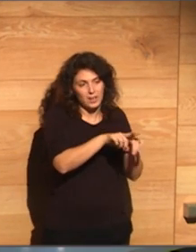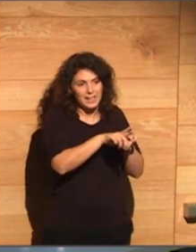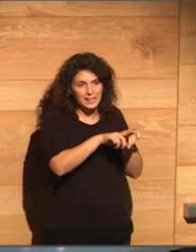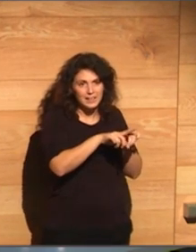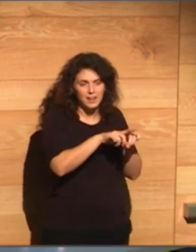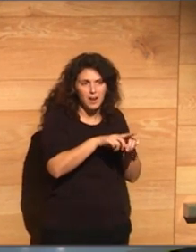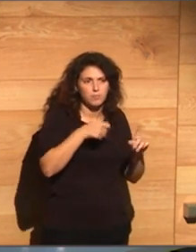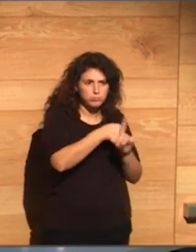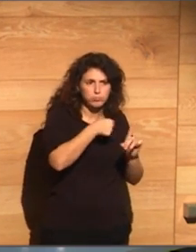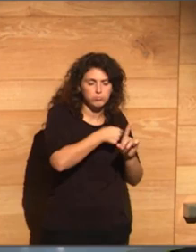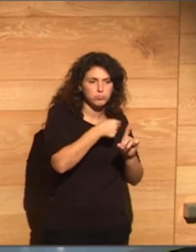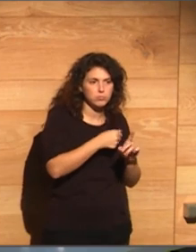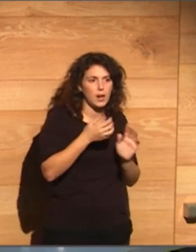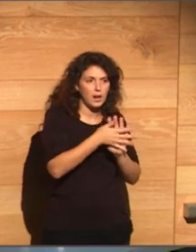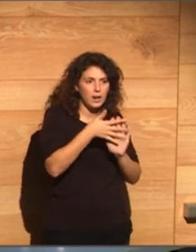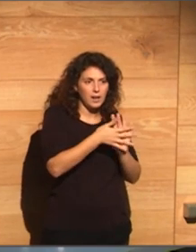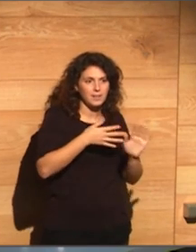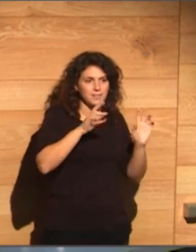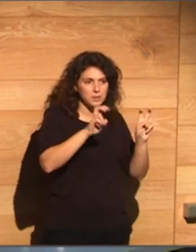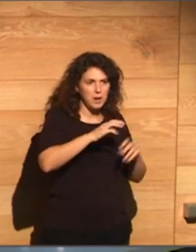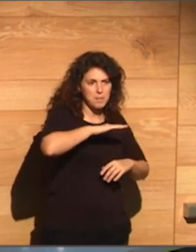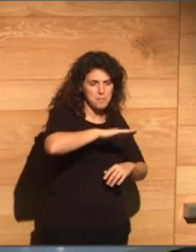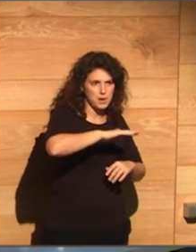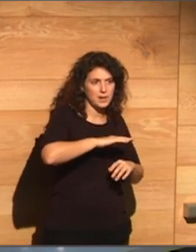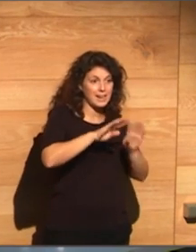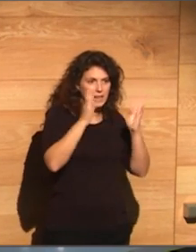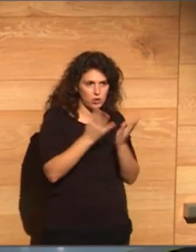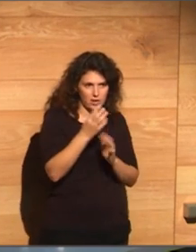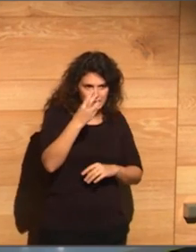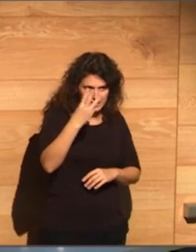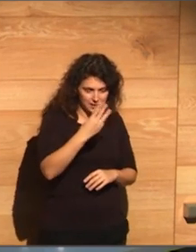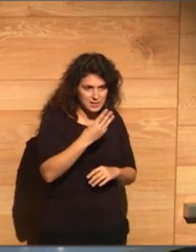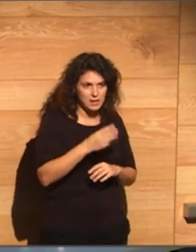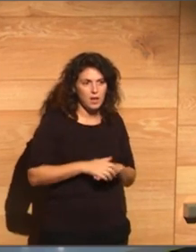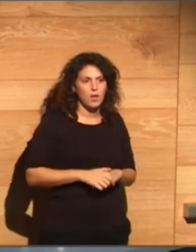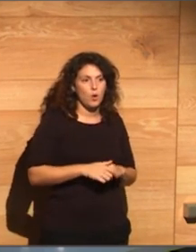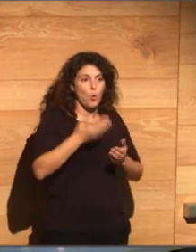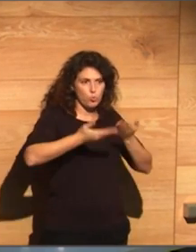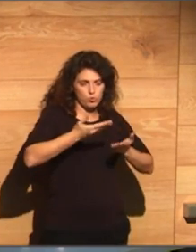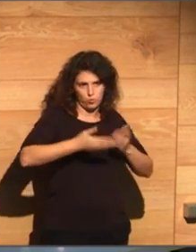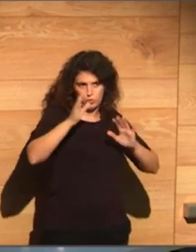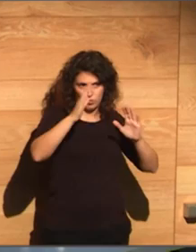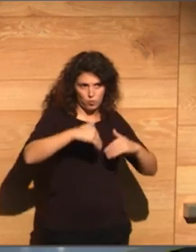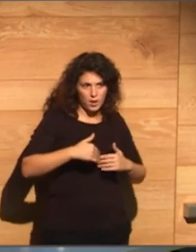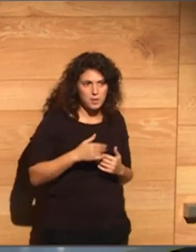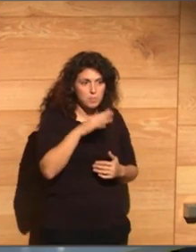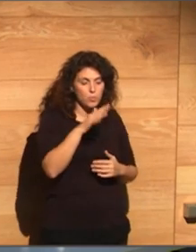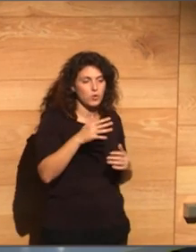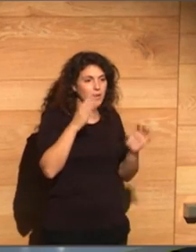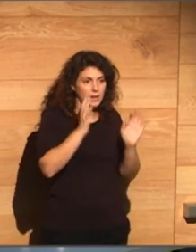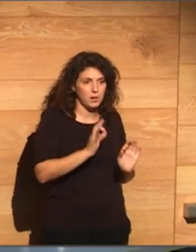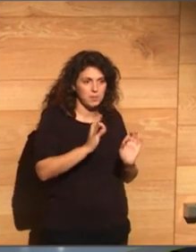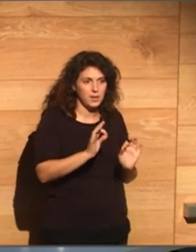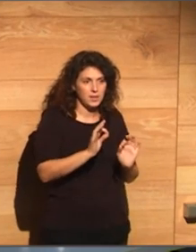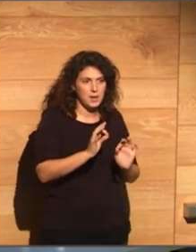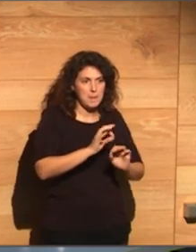forma prácticamente unánime mal de Nacional 3, de forma también bastante injusta, porque la película no alcanza las cotas